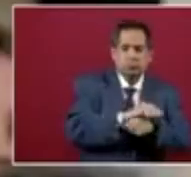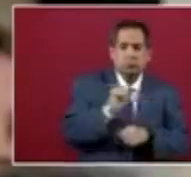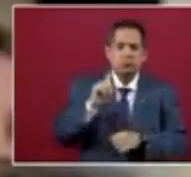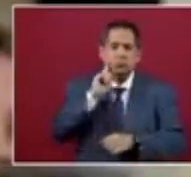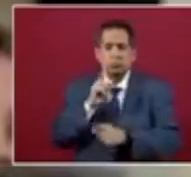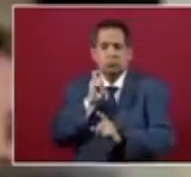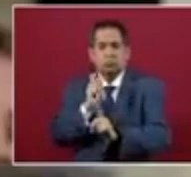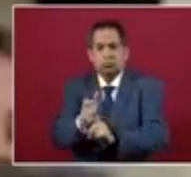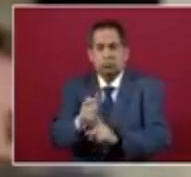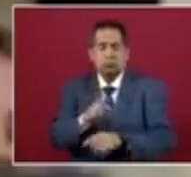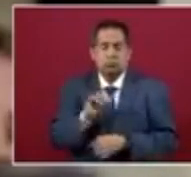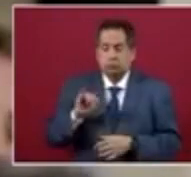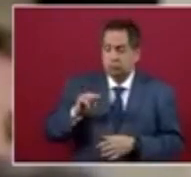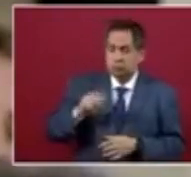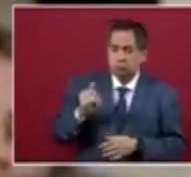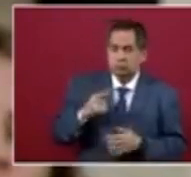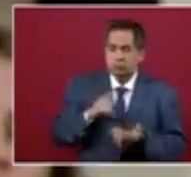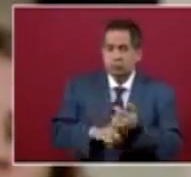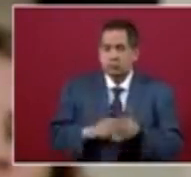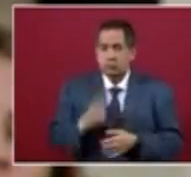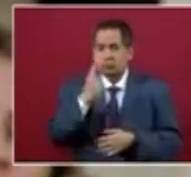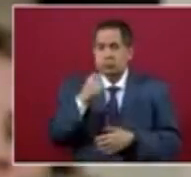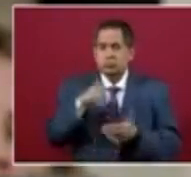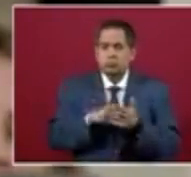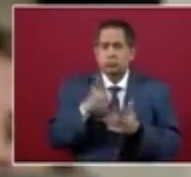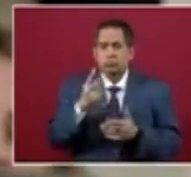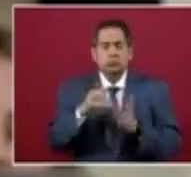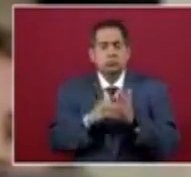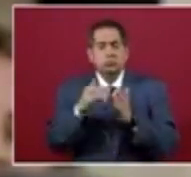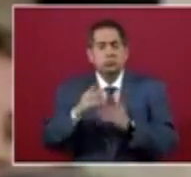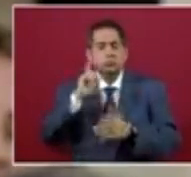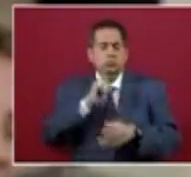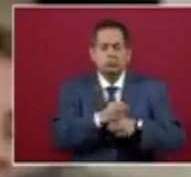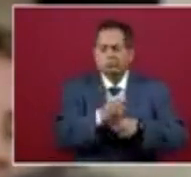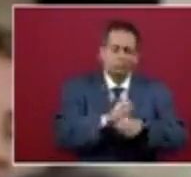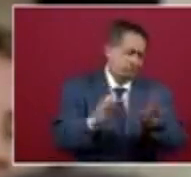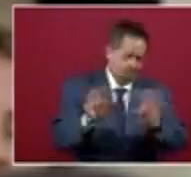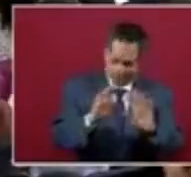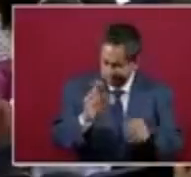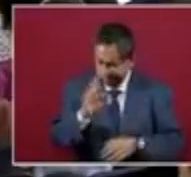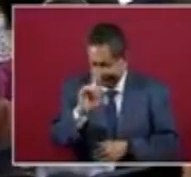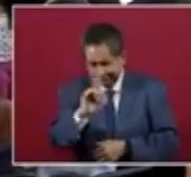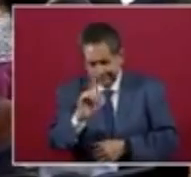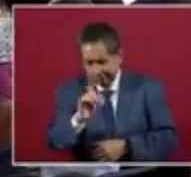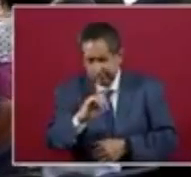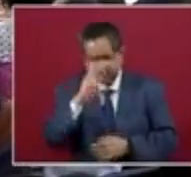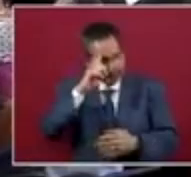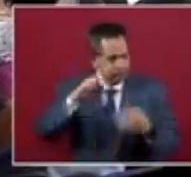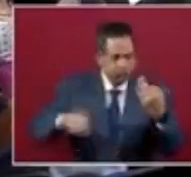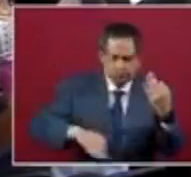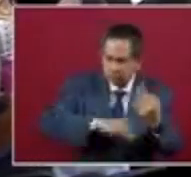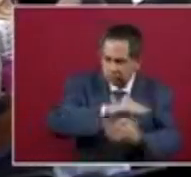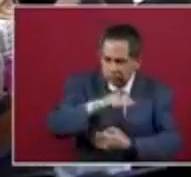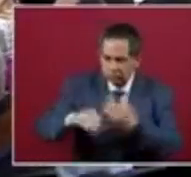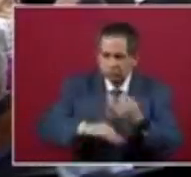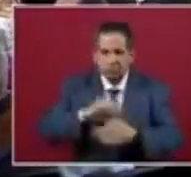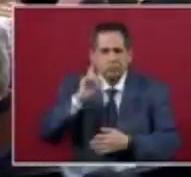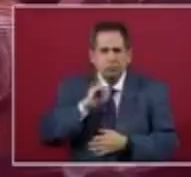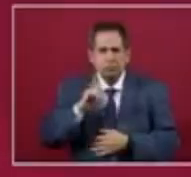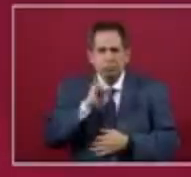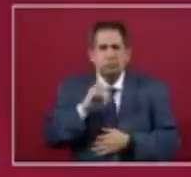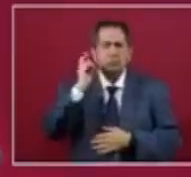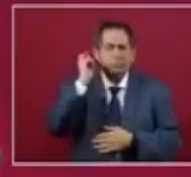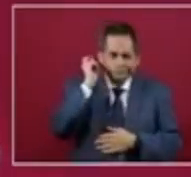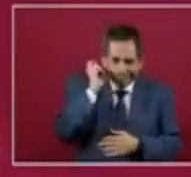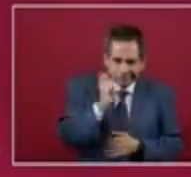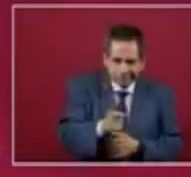Secretaría de Gobernación será la encargada de entregarles recursos económicos directamente a las afectadas. Para todas las mujeres, todo lo que